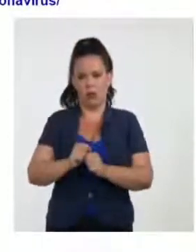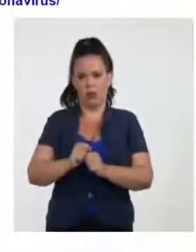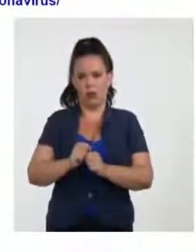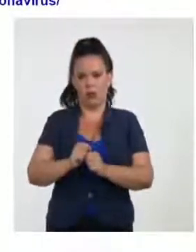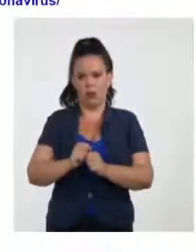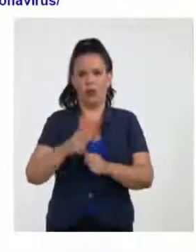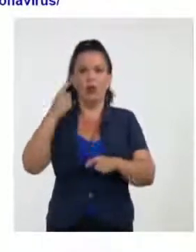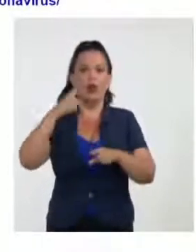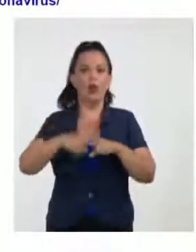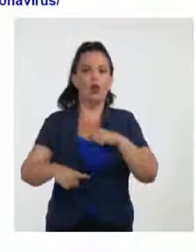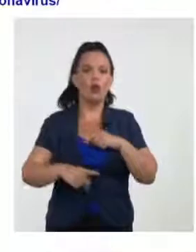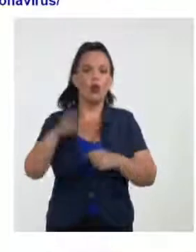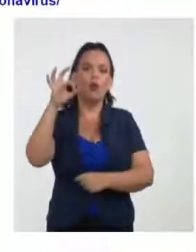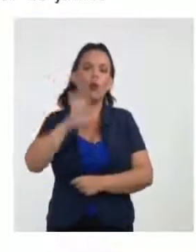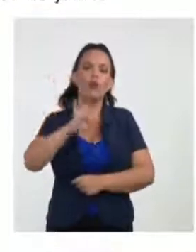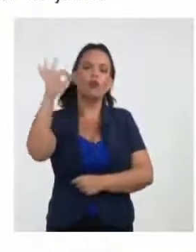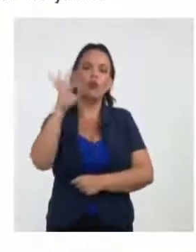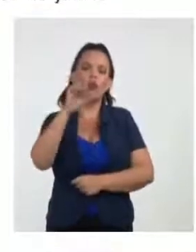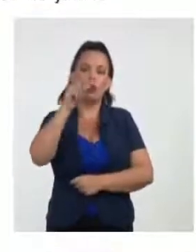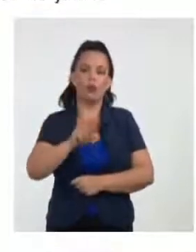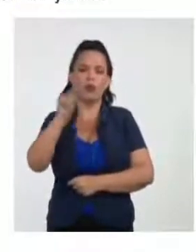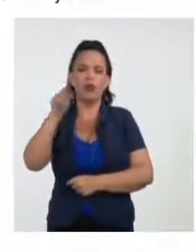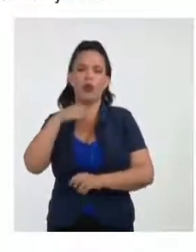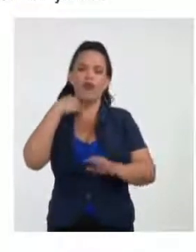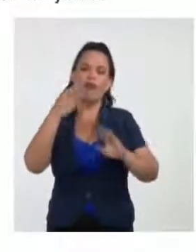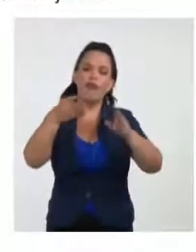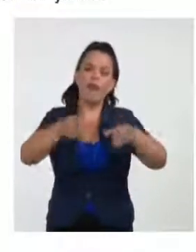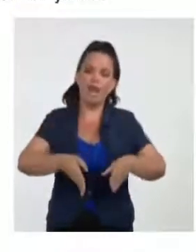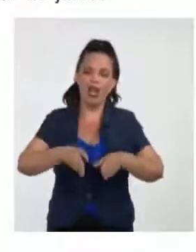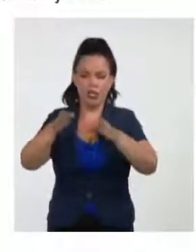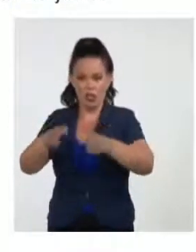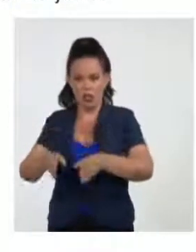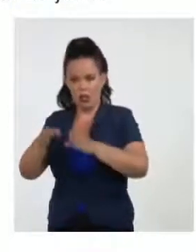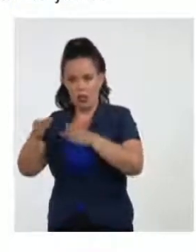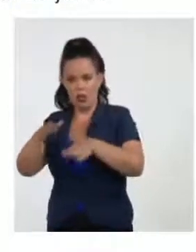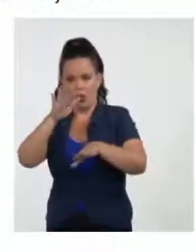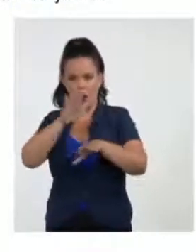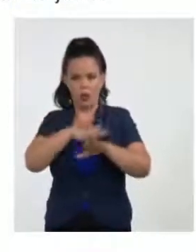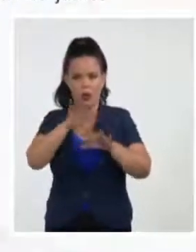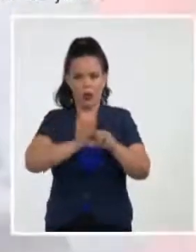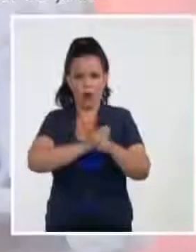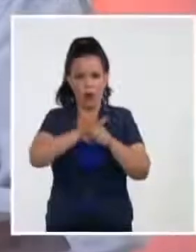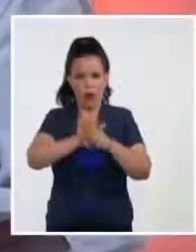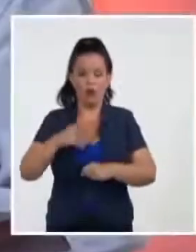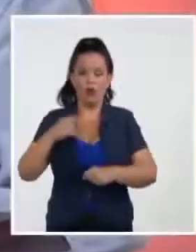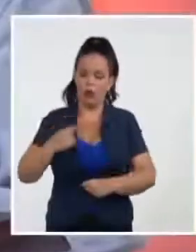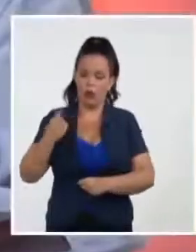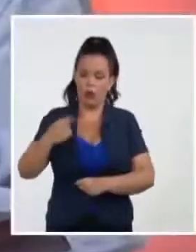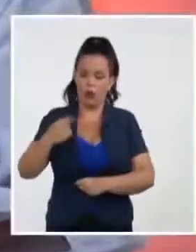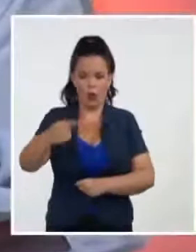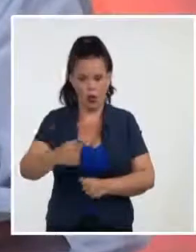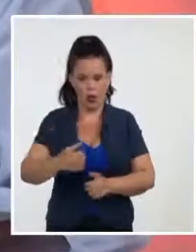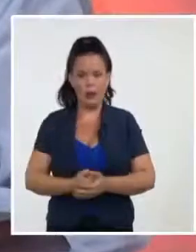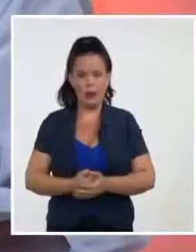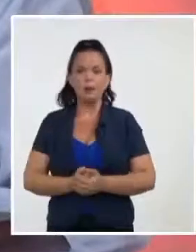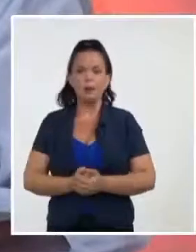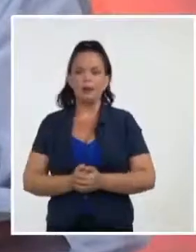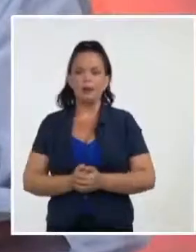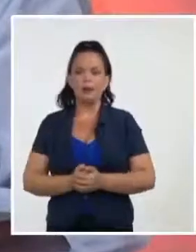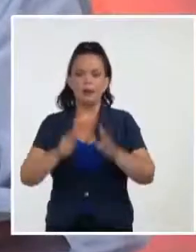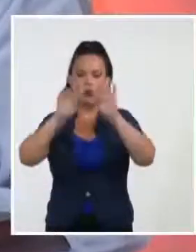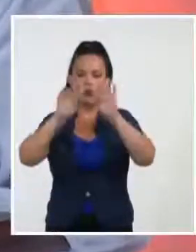otro indicador, estamos hablando de las personas que fallecen diariamente, la letalidad